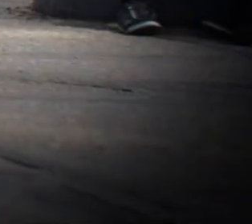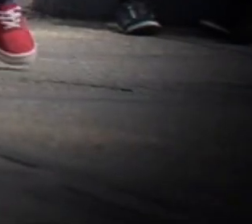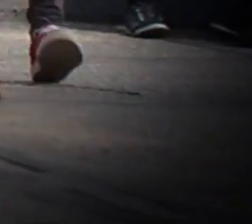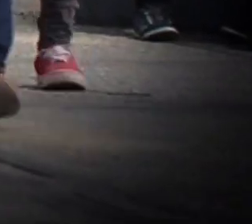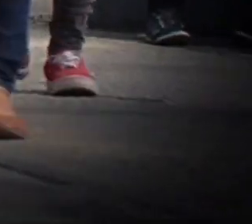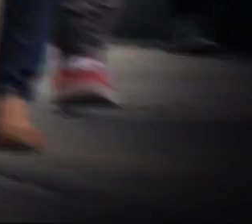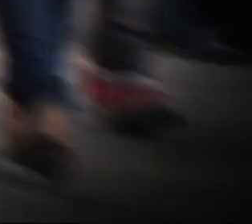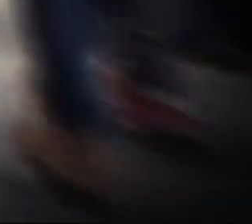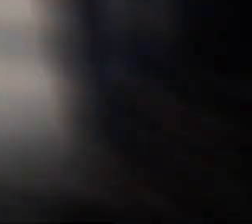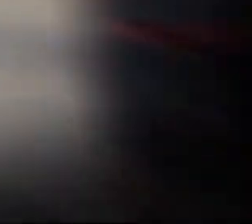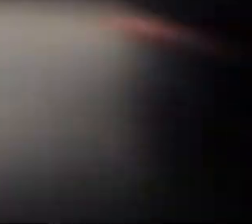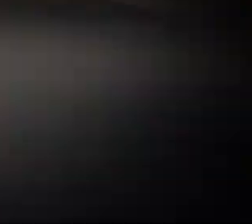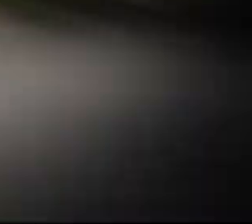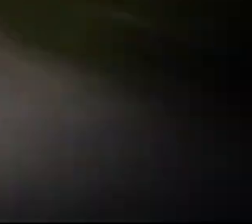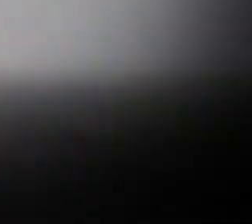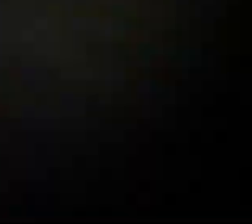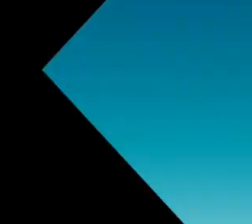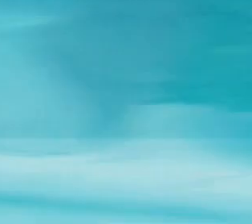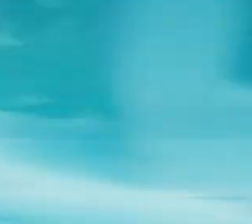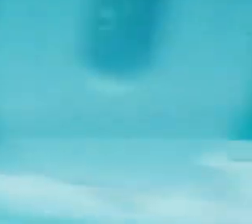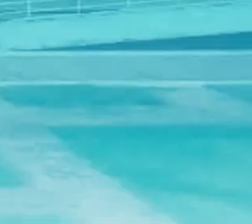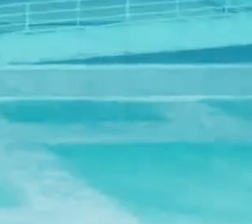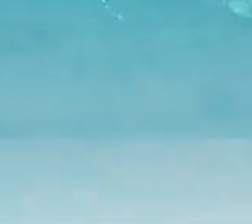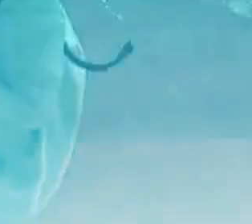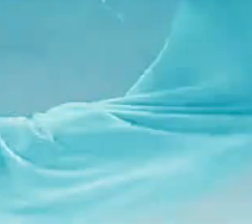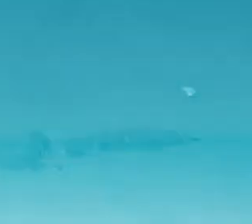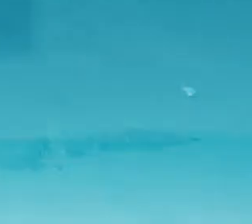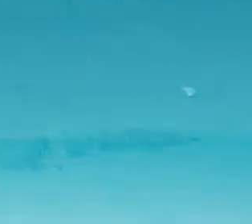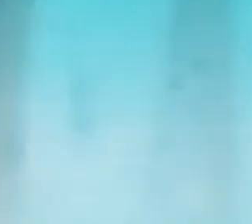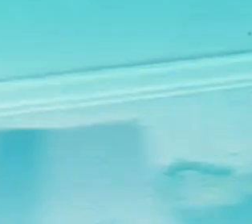NotiGuapo, con enfoque universitario.